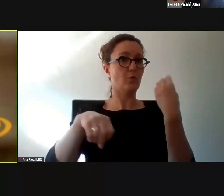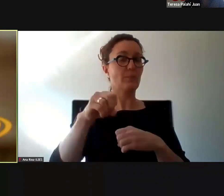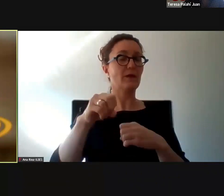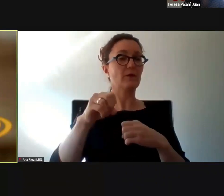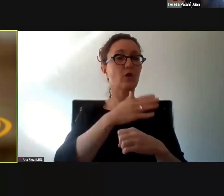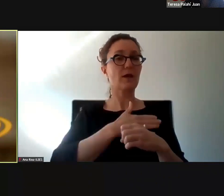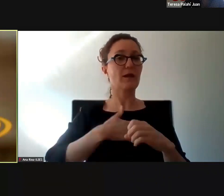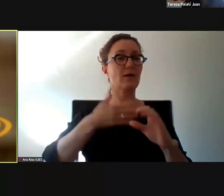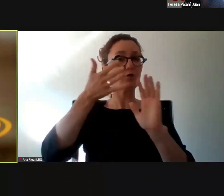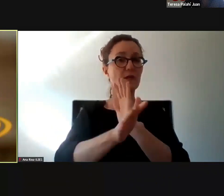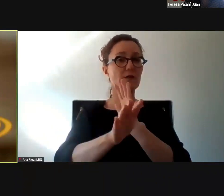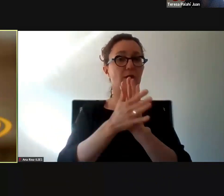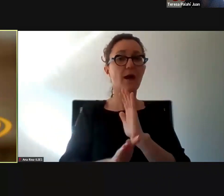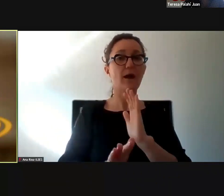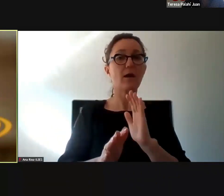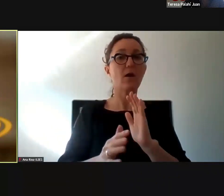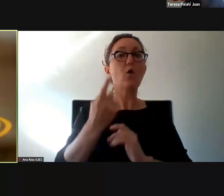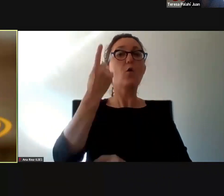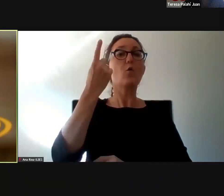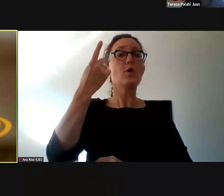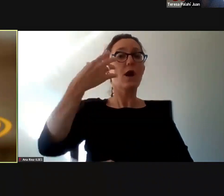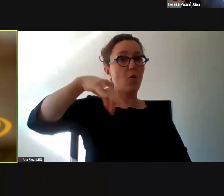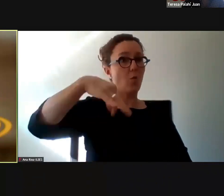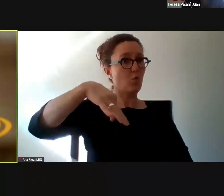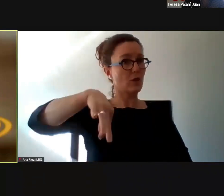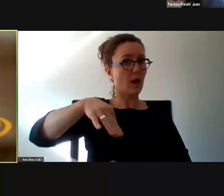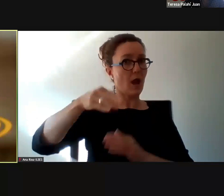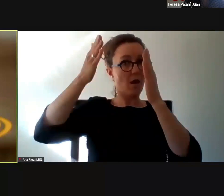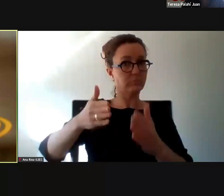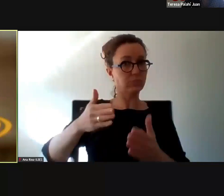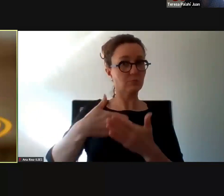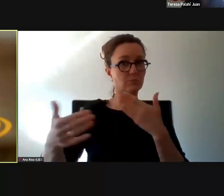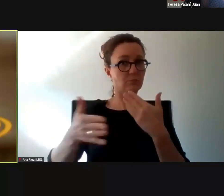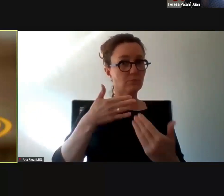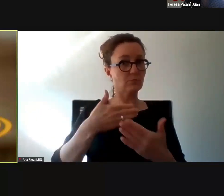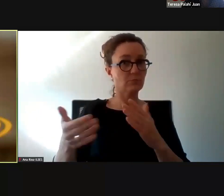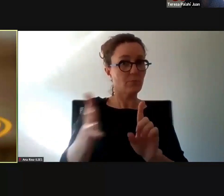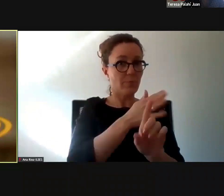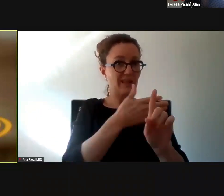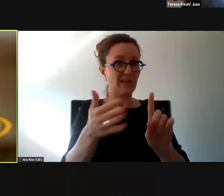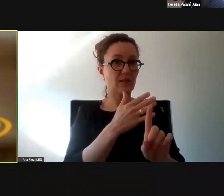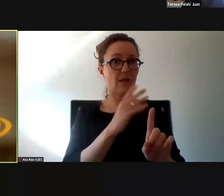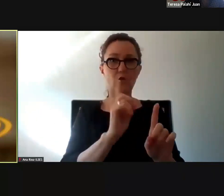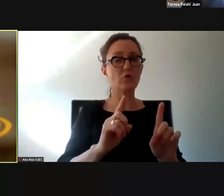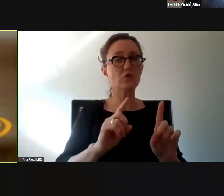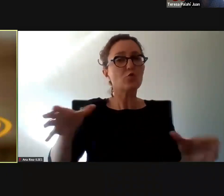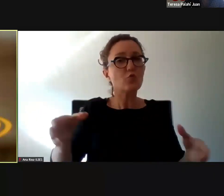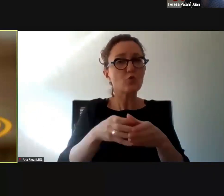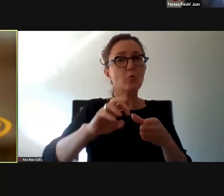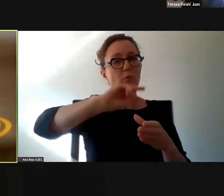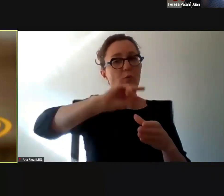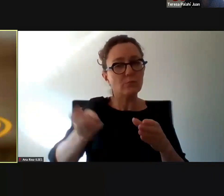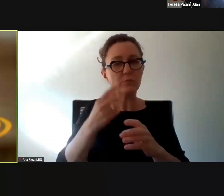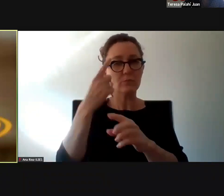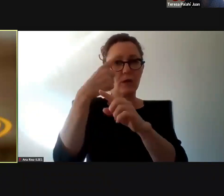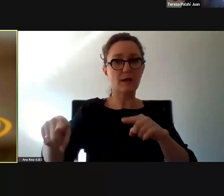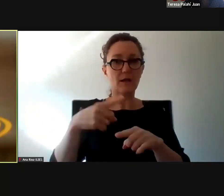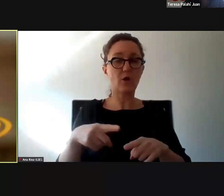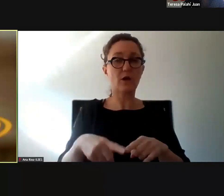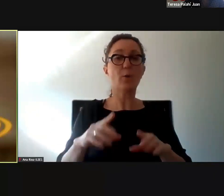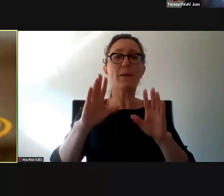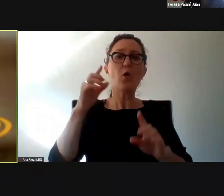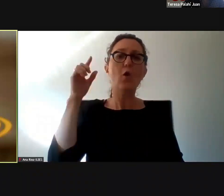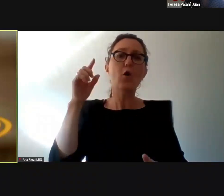de maltratador, sino que es un grupo heterogéneo y que sí que tienen algo en común, que es que han